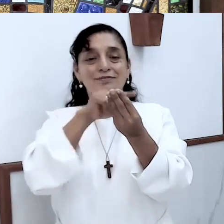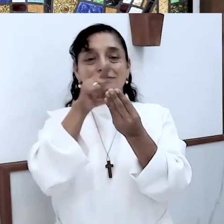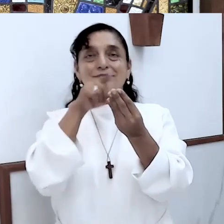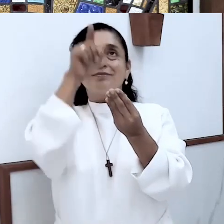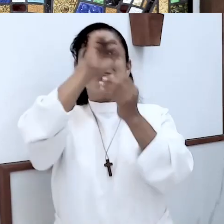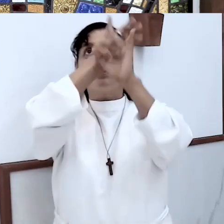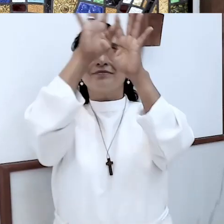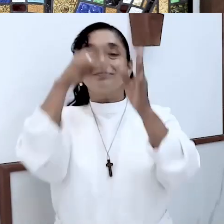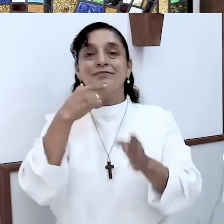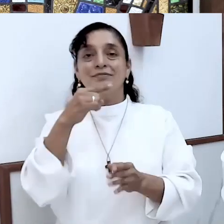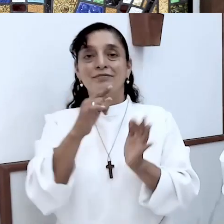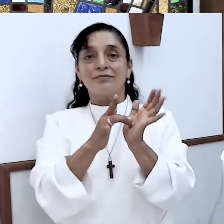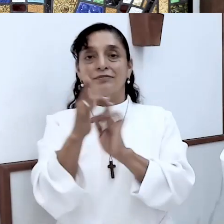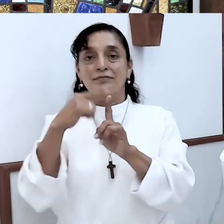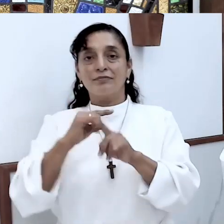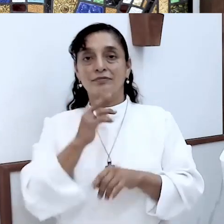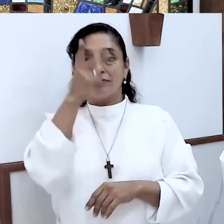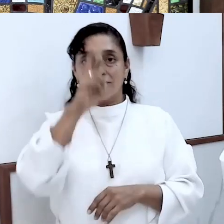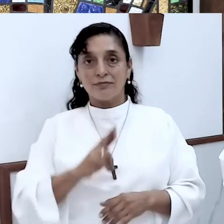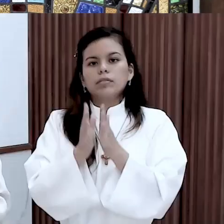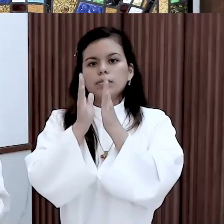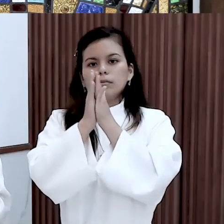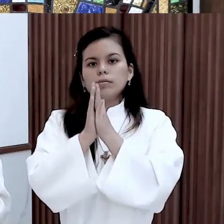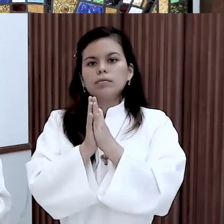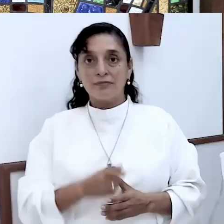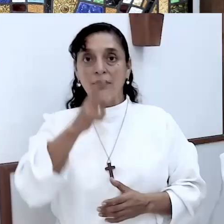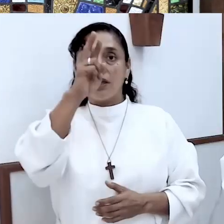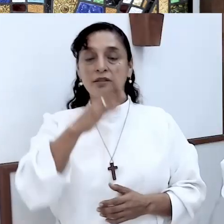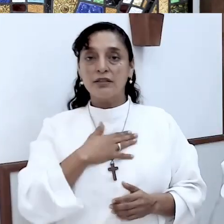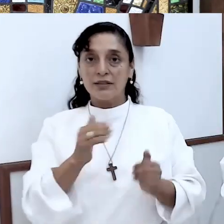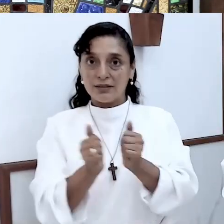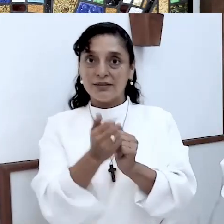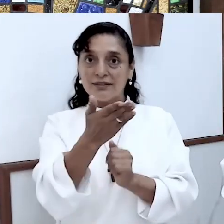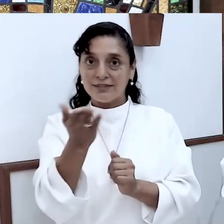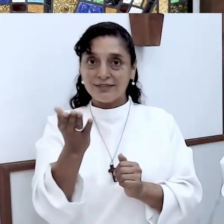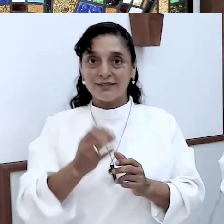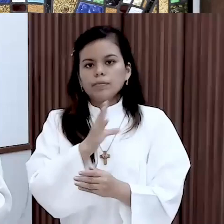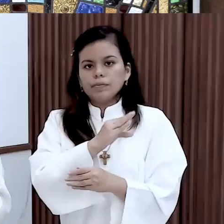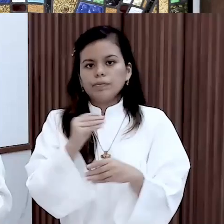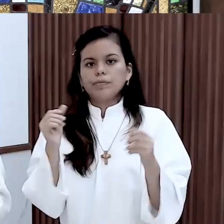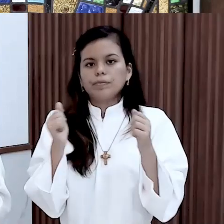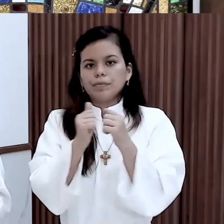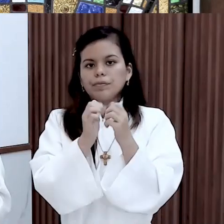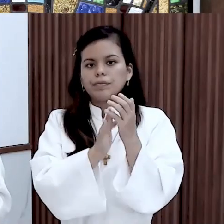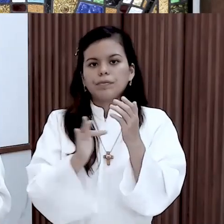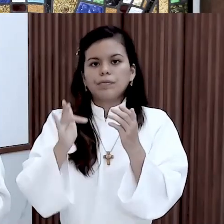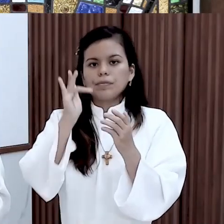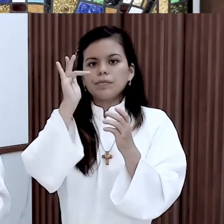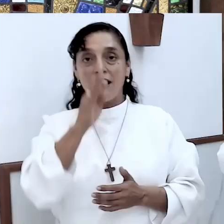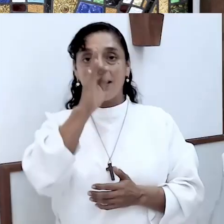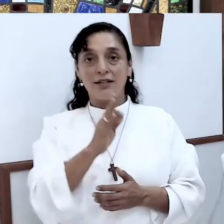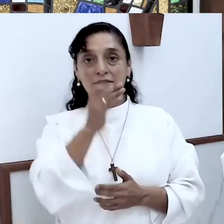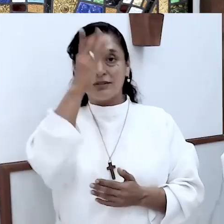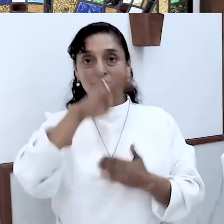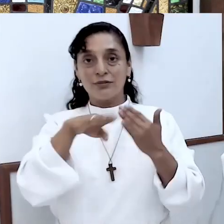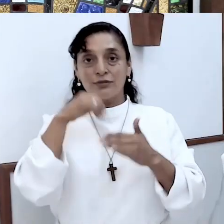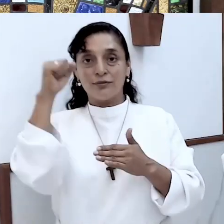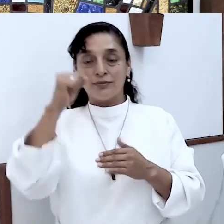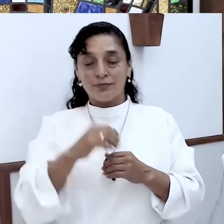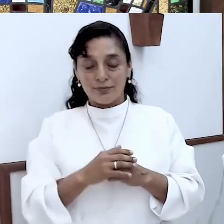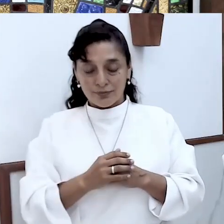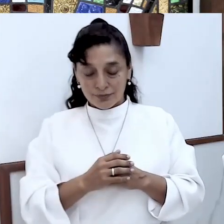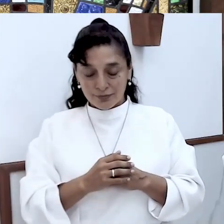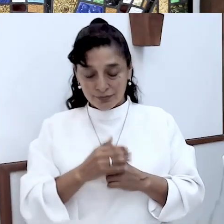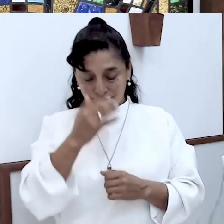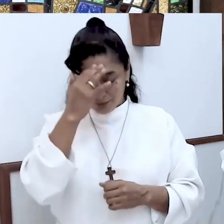cielo. Por Jesucristo nuestro Señor. Amén. El Señor esté con ustedes. Y con su espíritu. La bendición de Dios